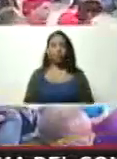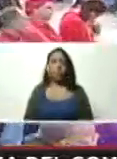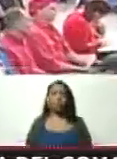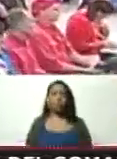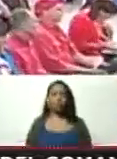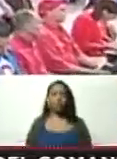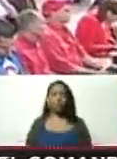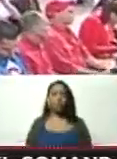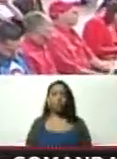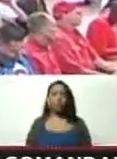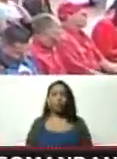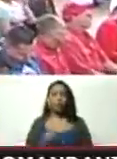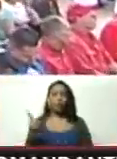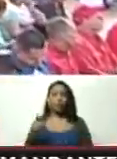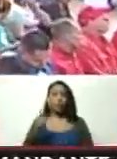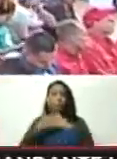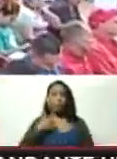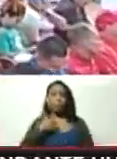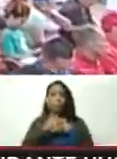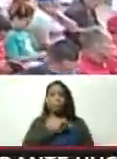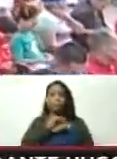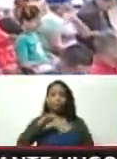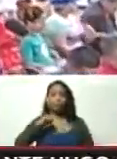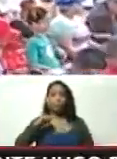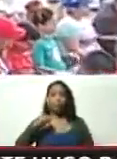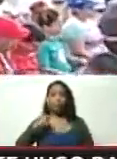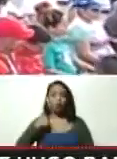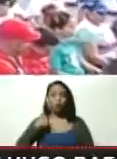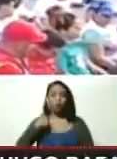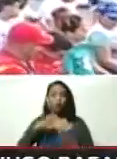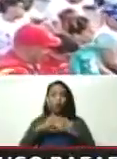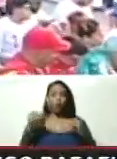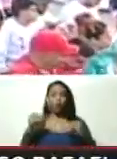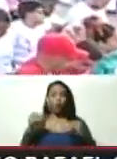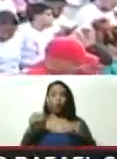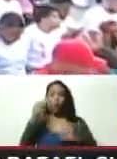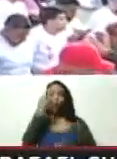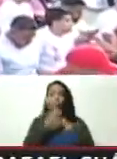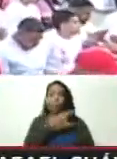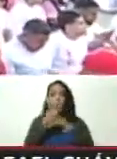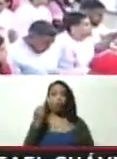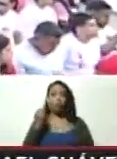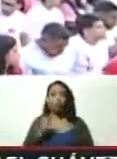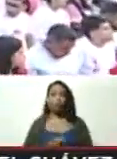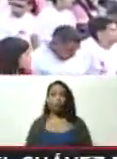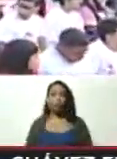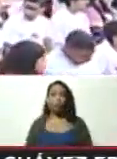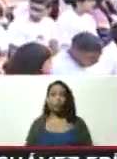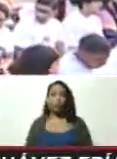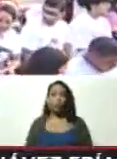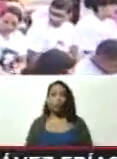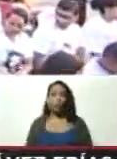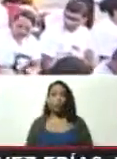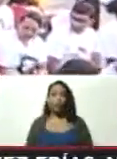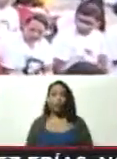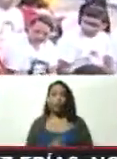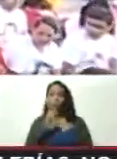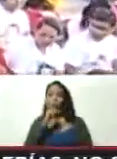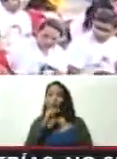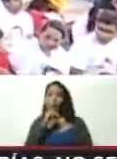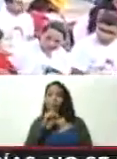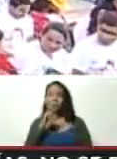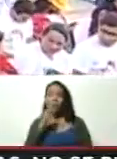presidente y mi persona, y todos pues, pero nos comprometimos. Y nos comprometimos con lo que uno tiene, pues su